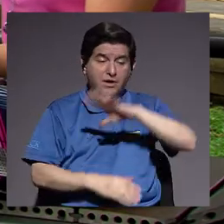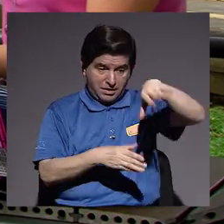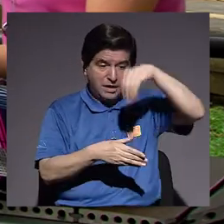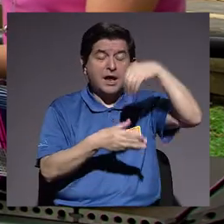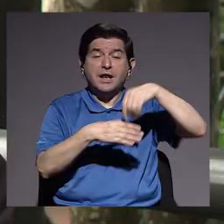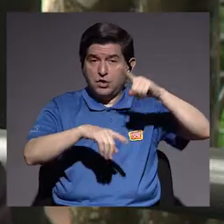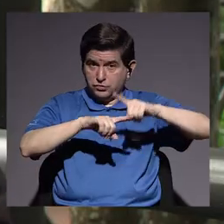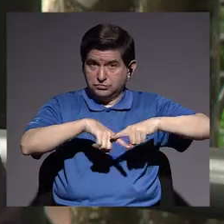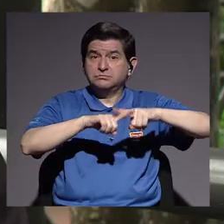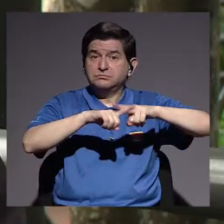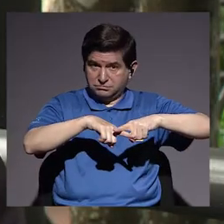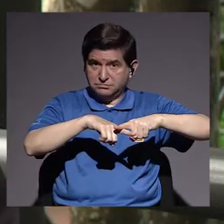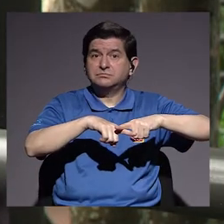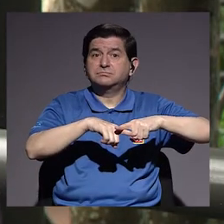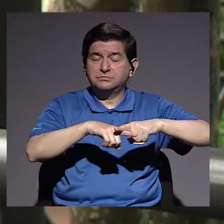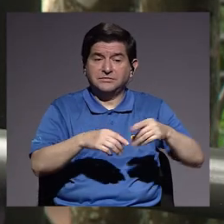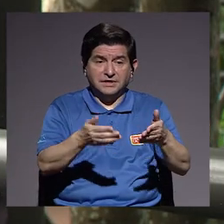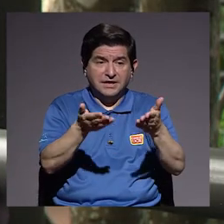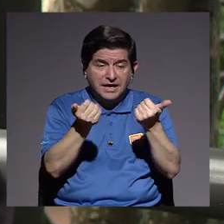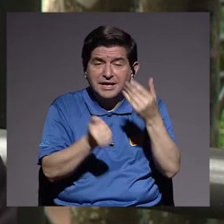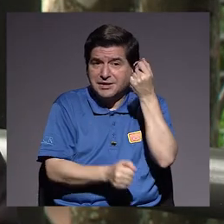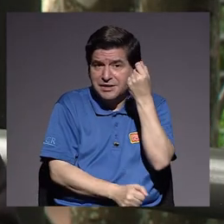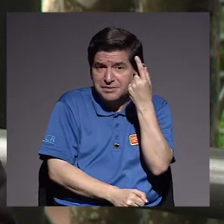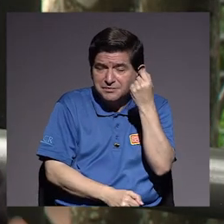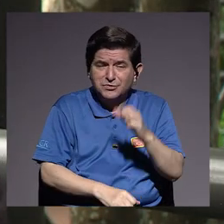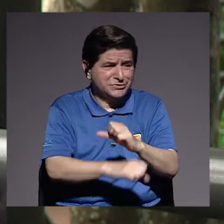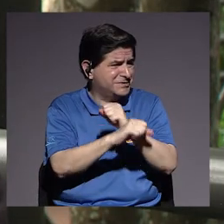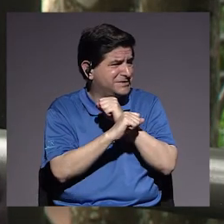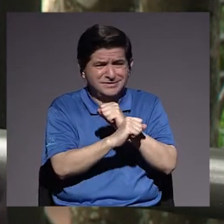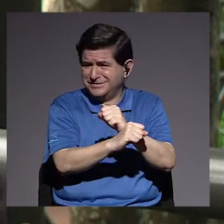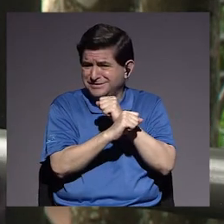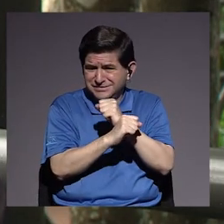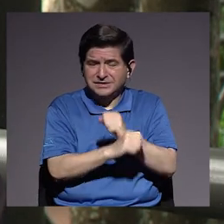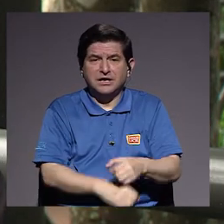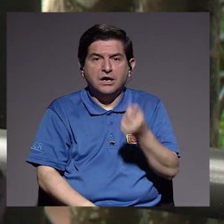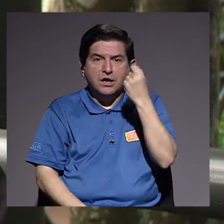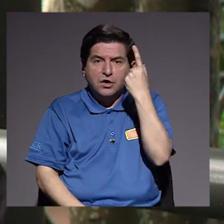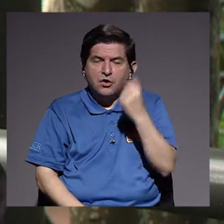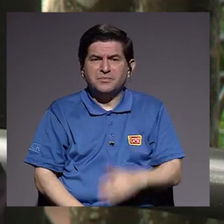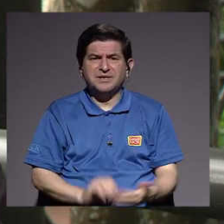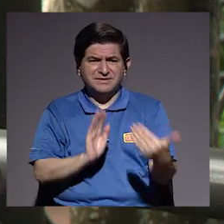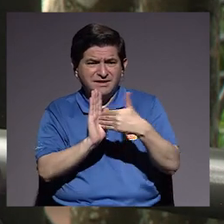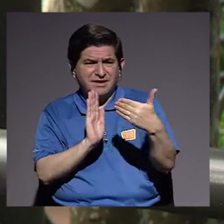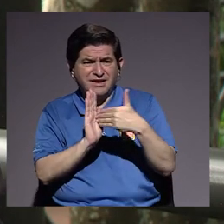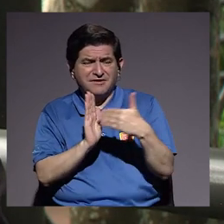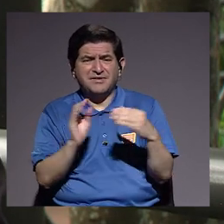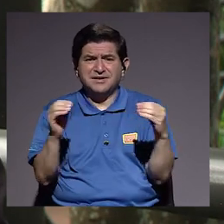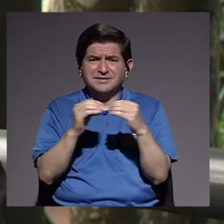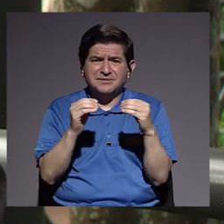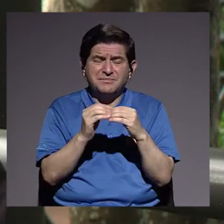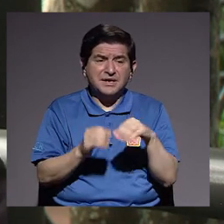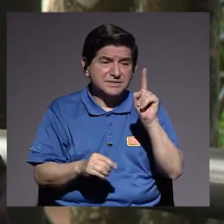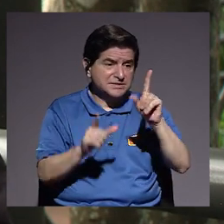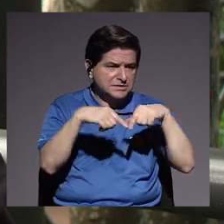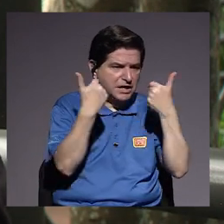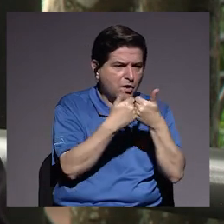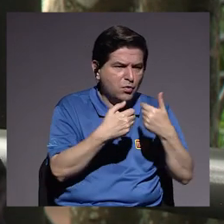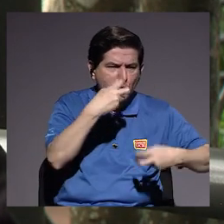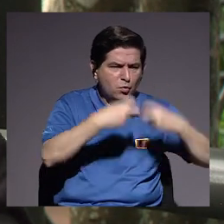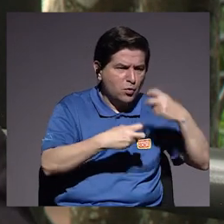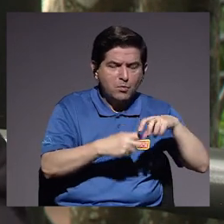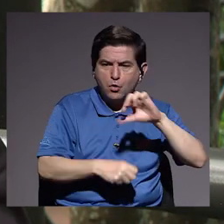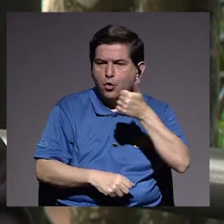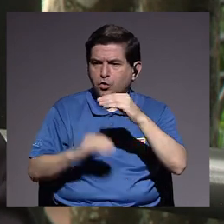queremos entender la inseguridad, si queremos entender por qué nos afecta más a uno la crisis que a otro, hay que tratar de ver un poco más allá de